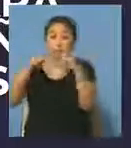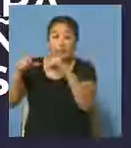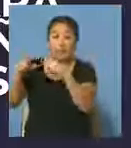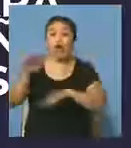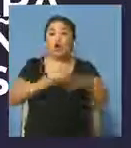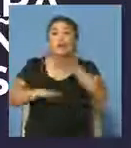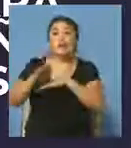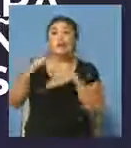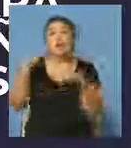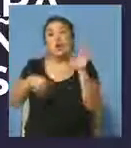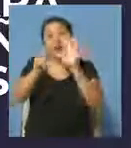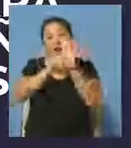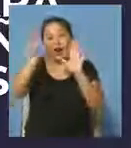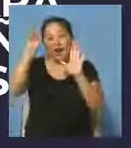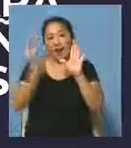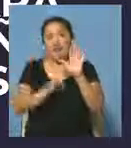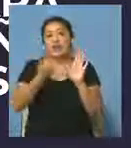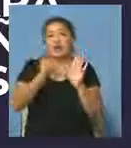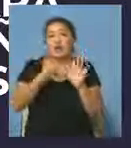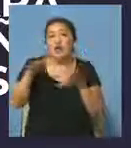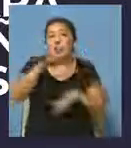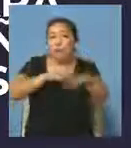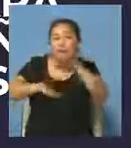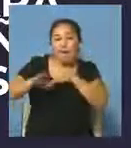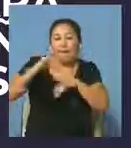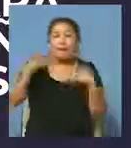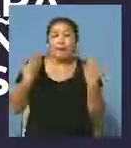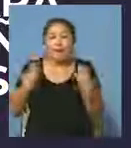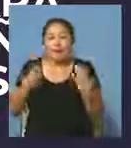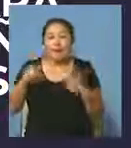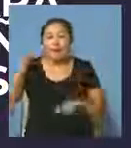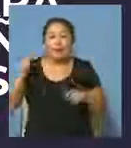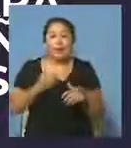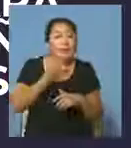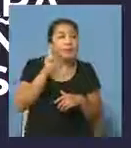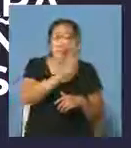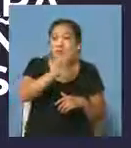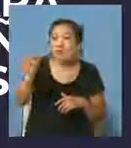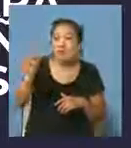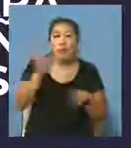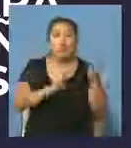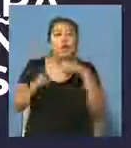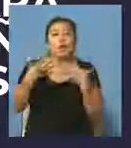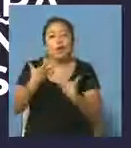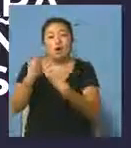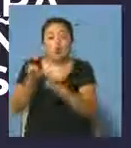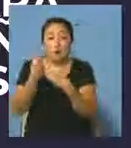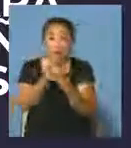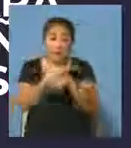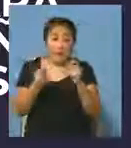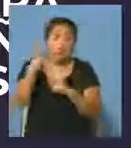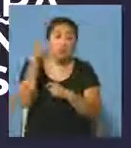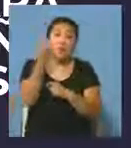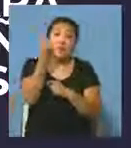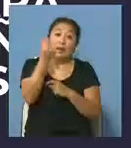nueva reglamentación, en lugares estratégicos para el beneficio del consumidor. Los productos de